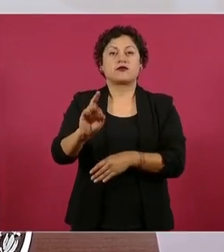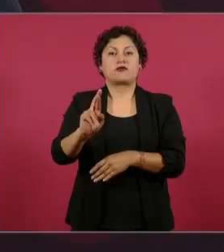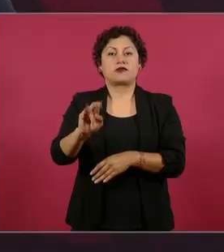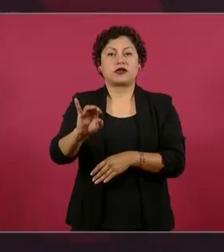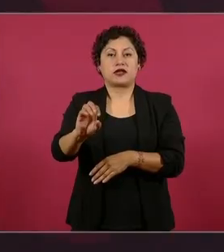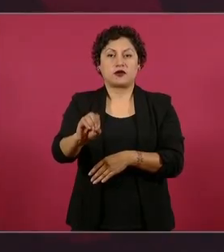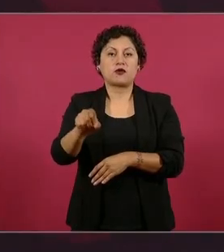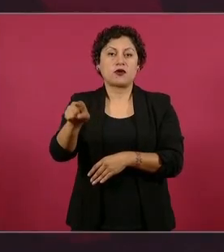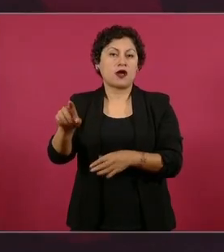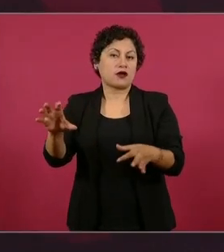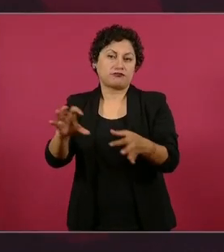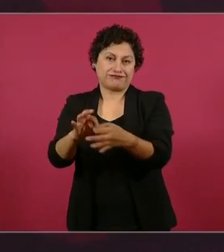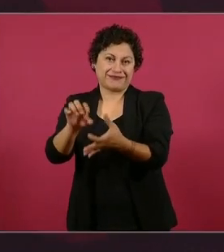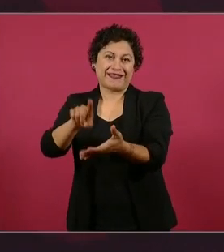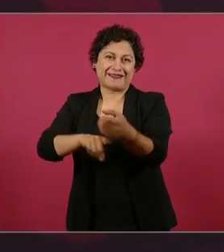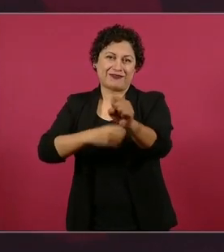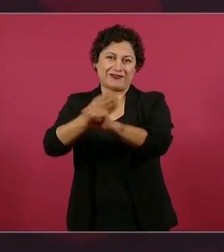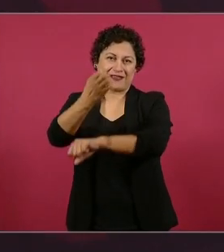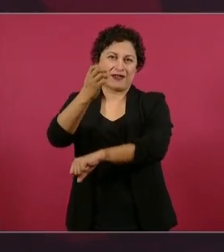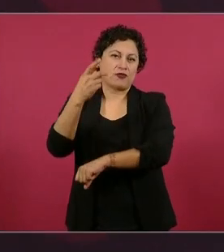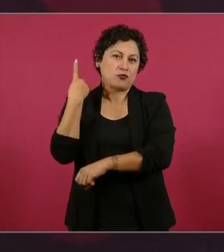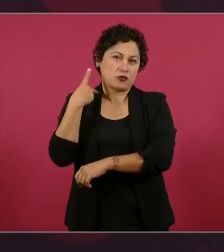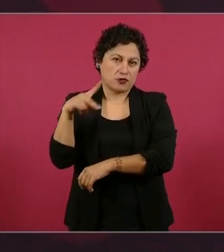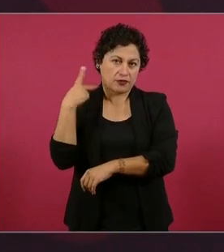Entonces, y me conocen bien,